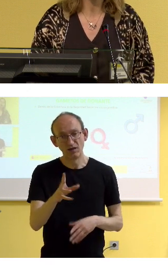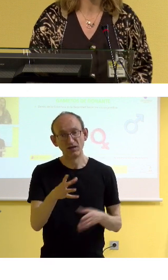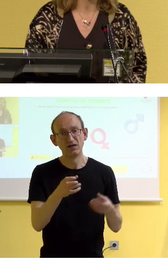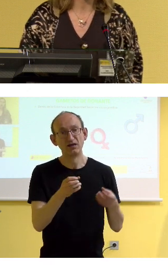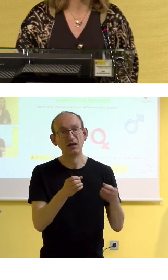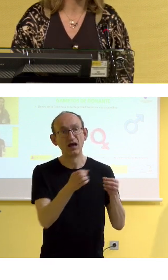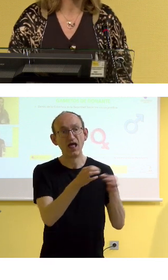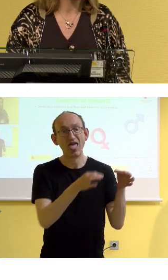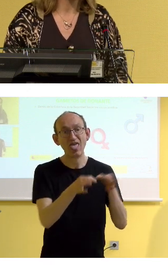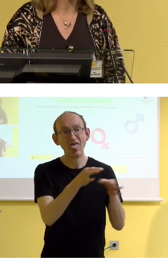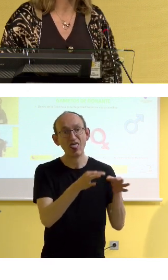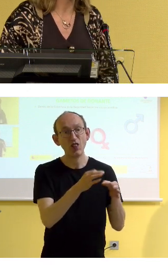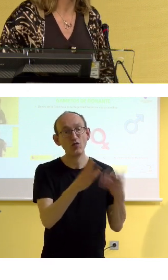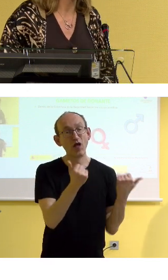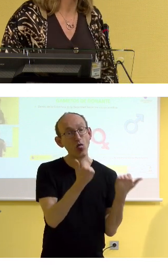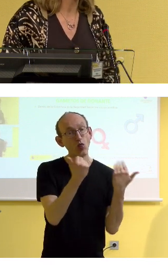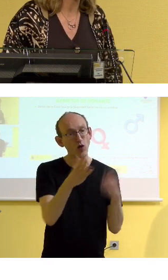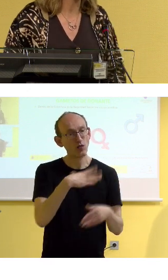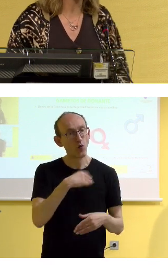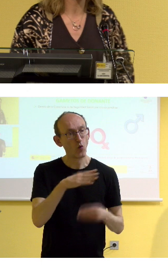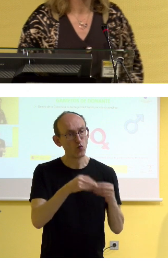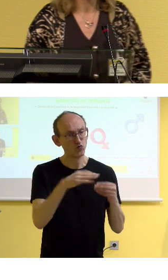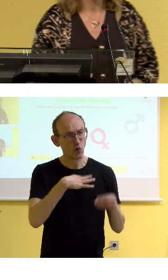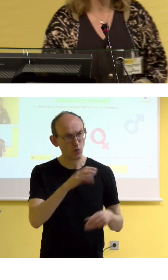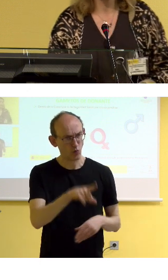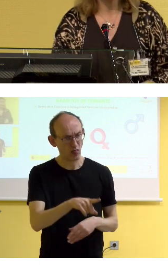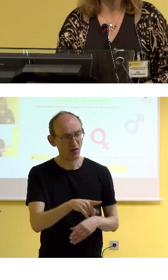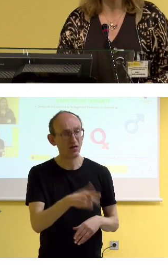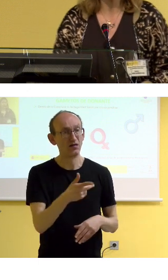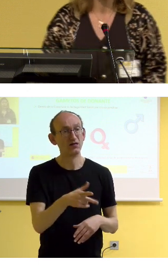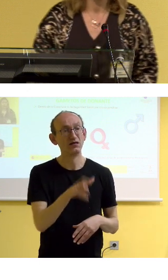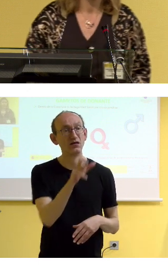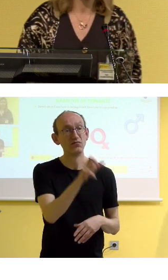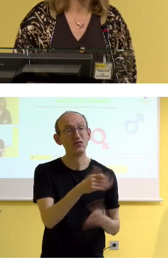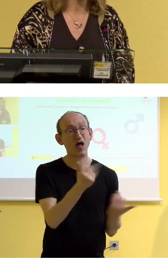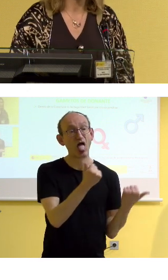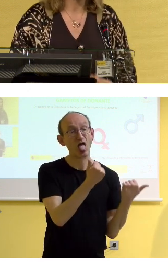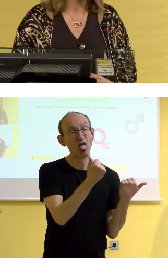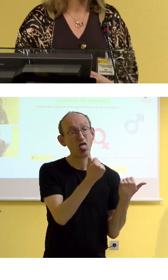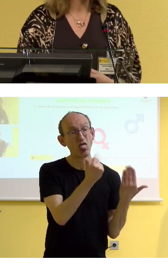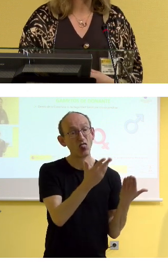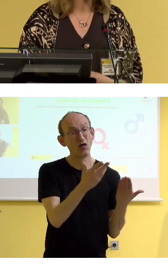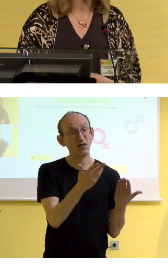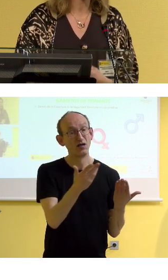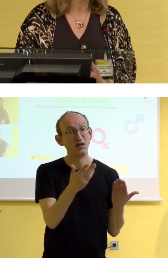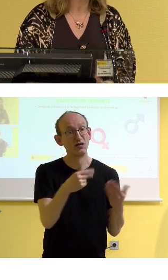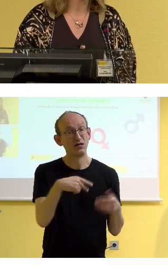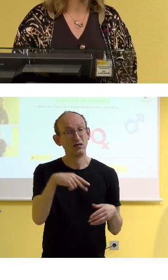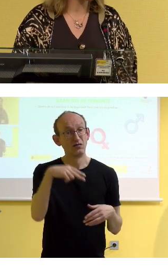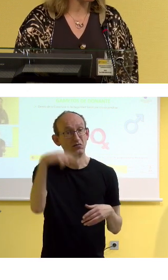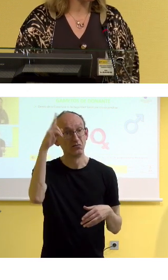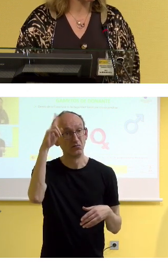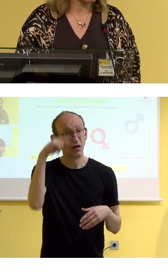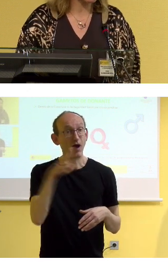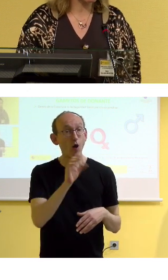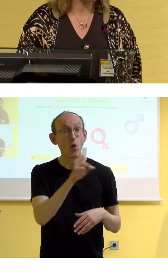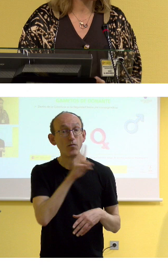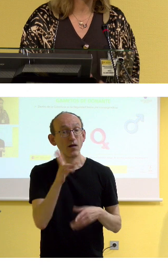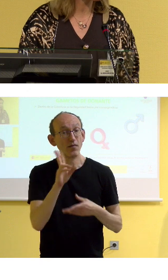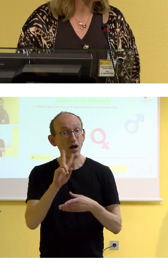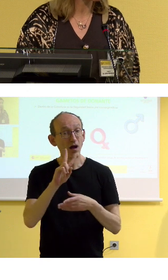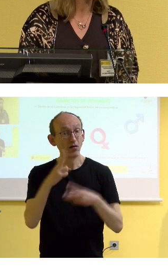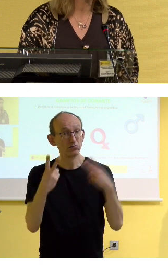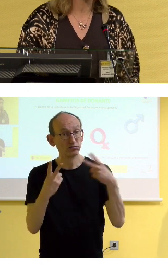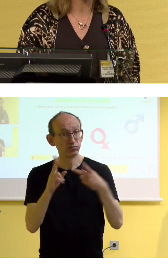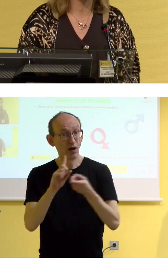de donante. Lo que cambiaríamos sería el donante del progenitor que sea portador de la mutación y